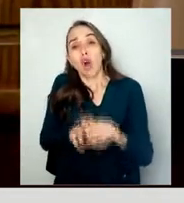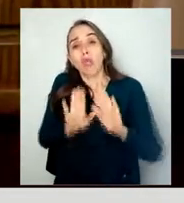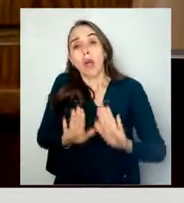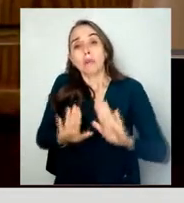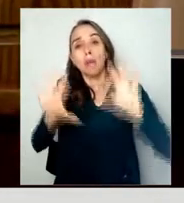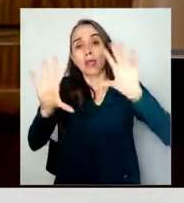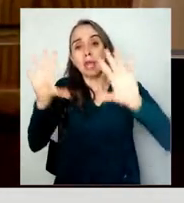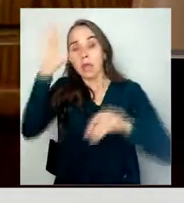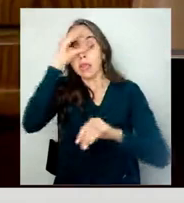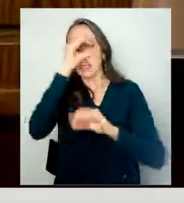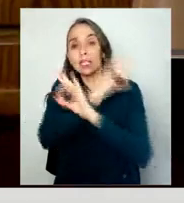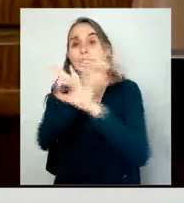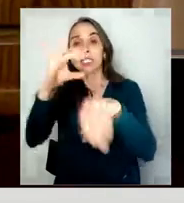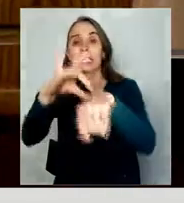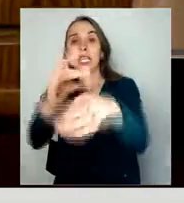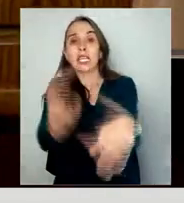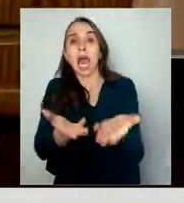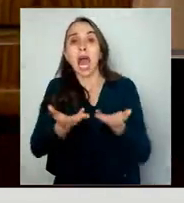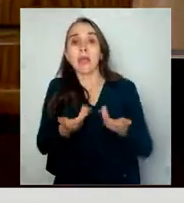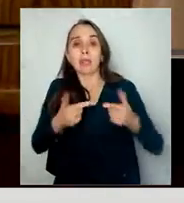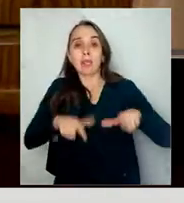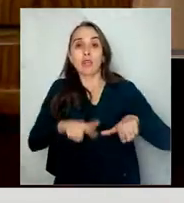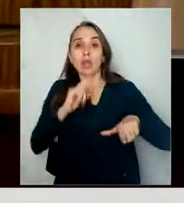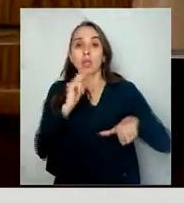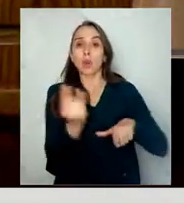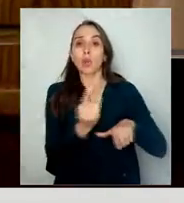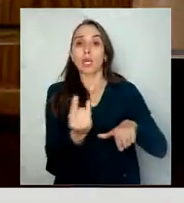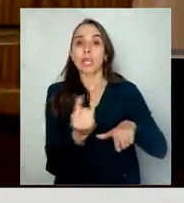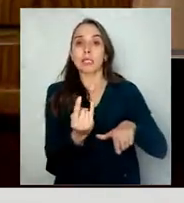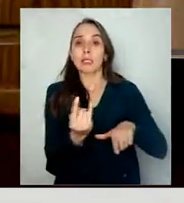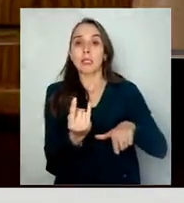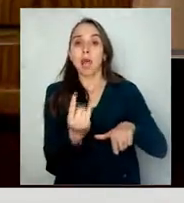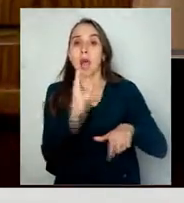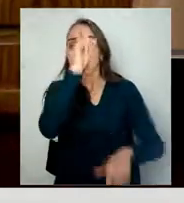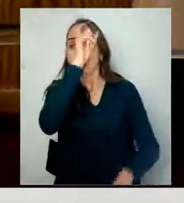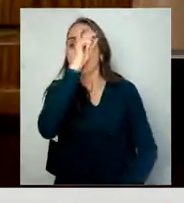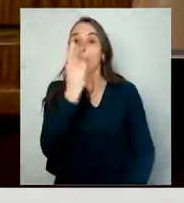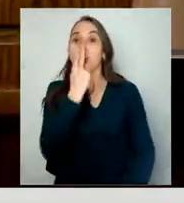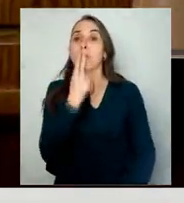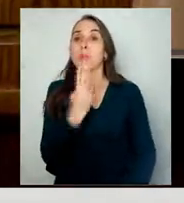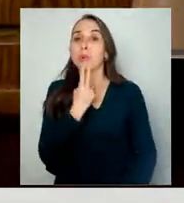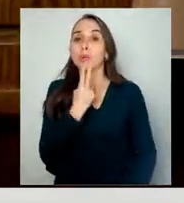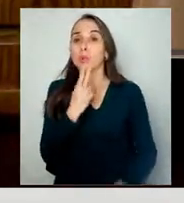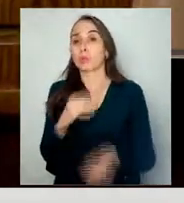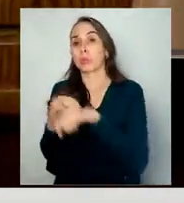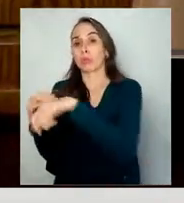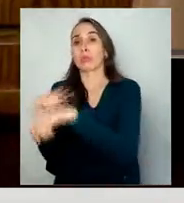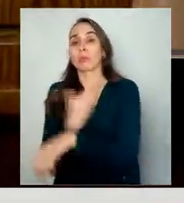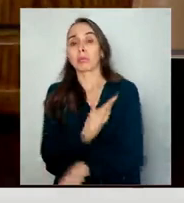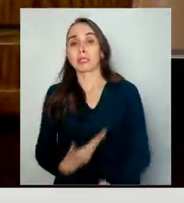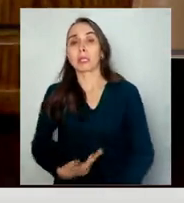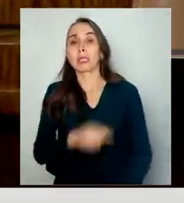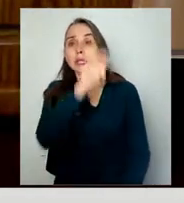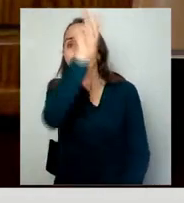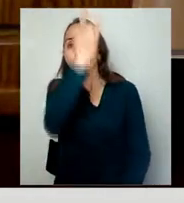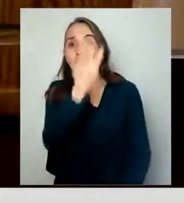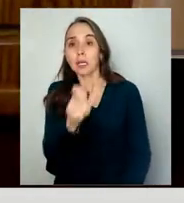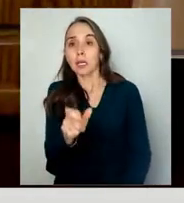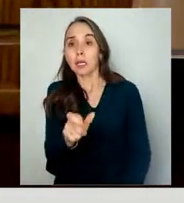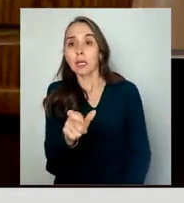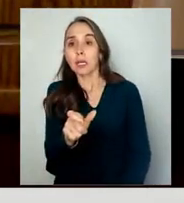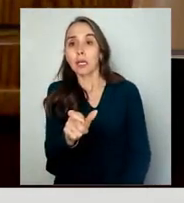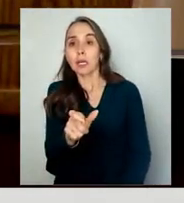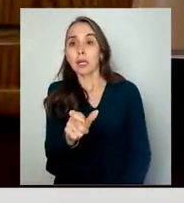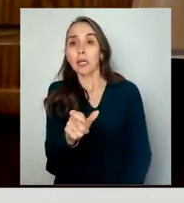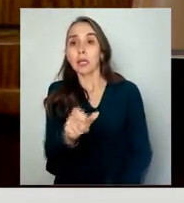era atendido en la urgencia de este hospital estimado presidente esta persona tenía un accidente